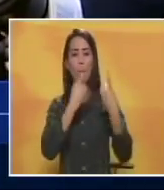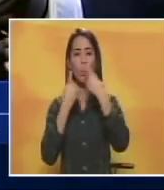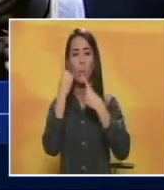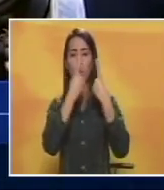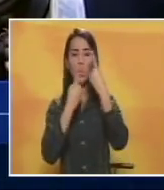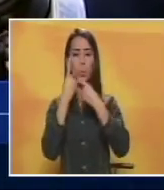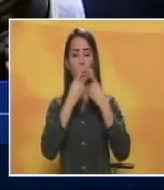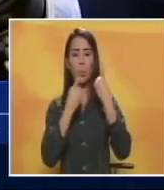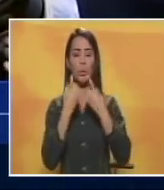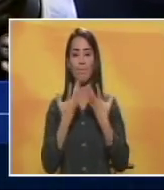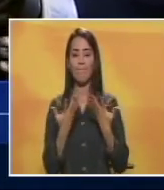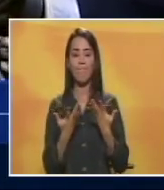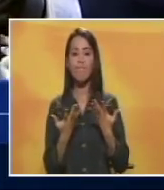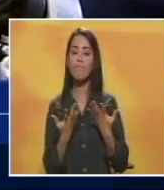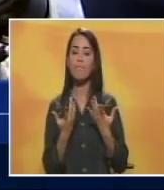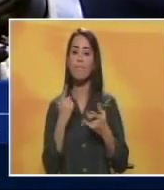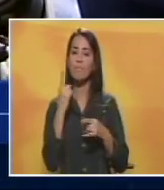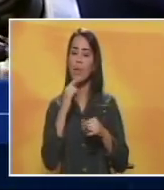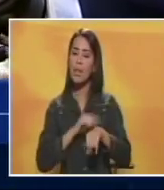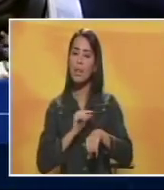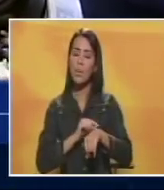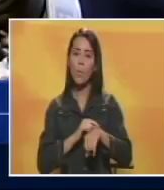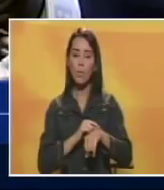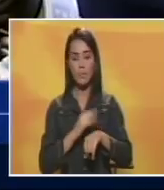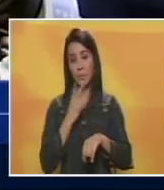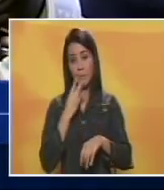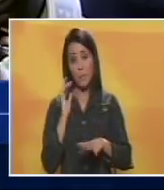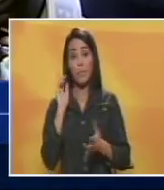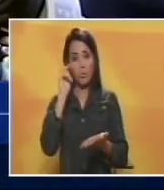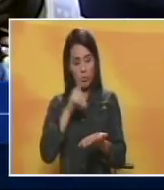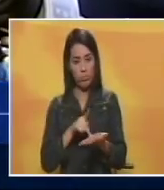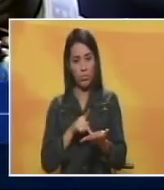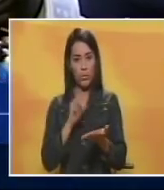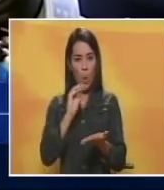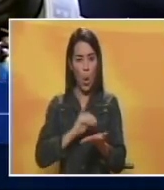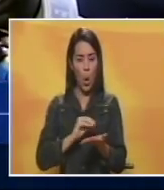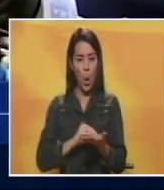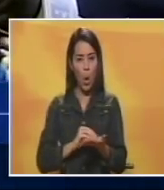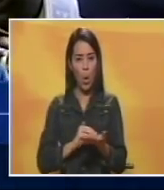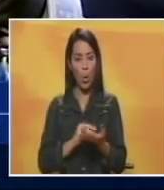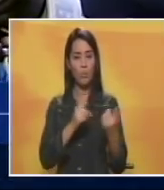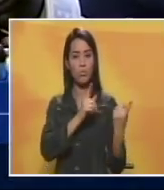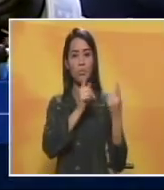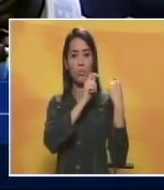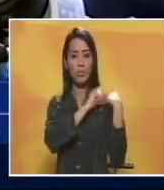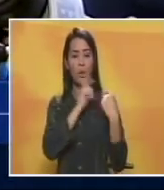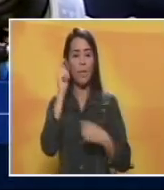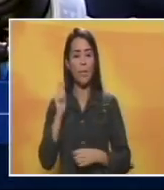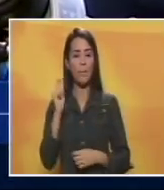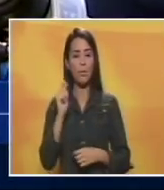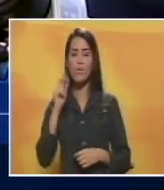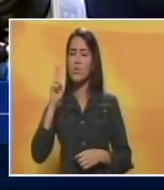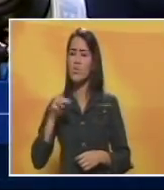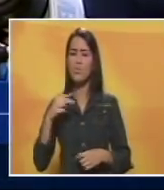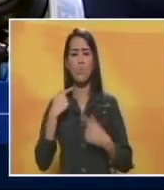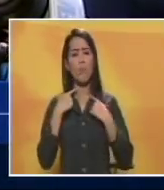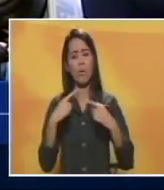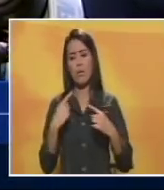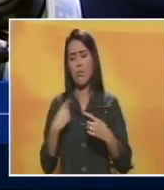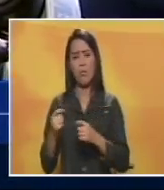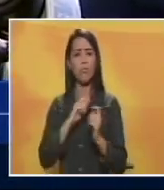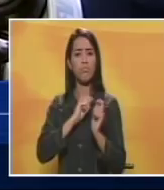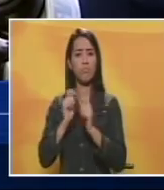gente estas últimas horas, es que si vuelvo a recibir mi investidura como diputado. Yo nunca he perdido mi